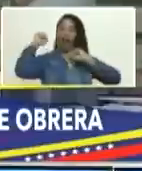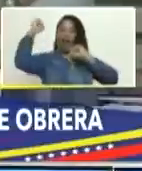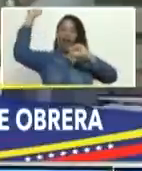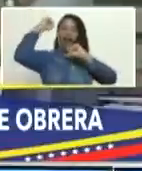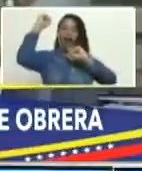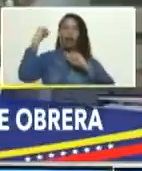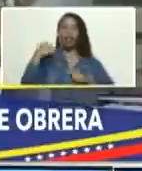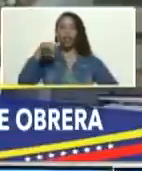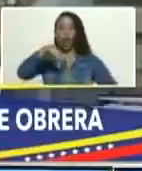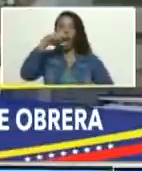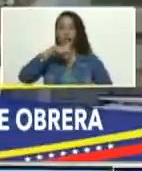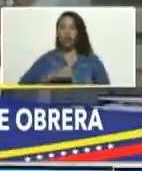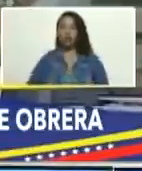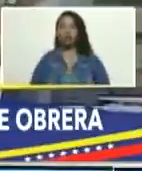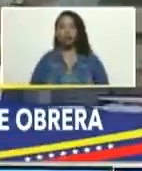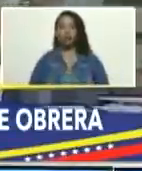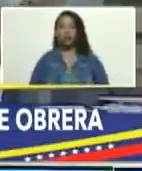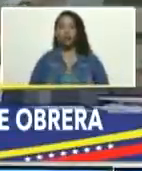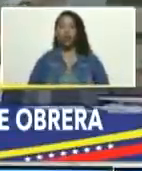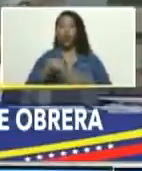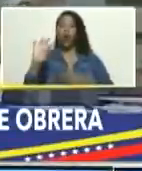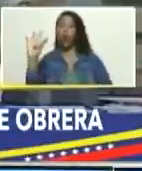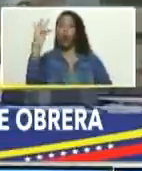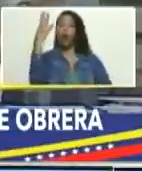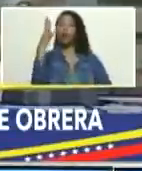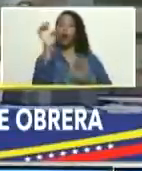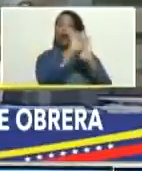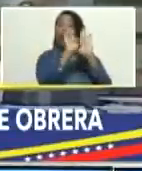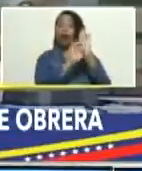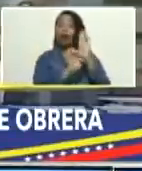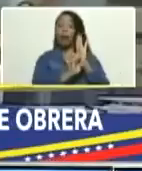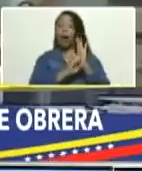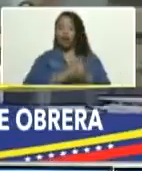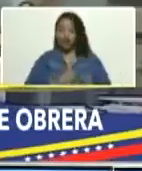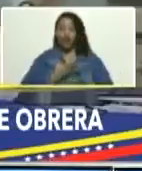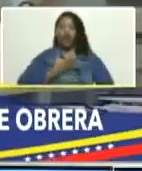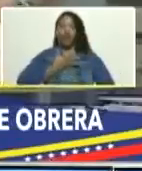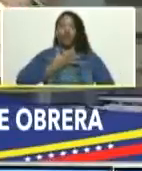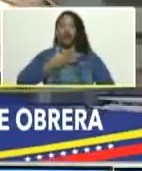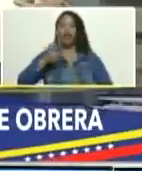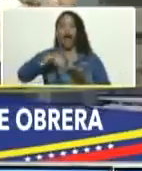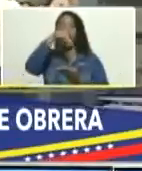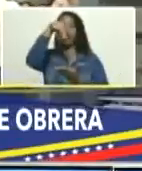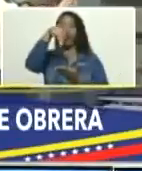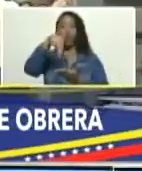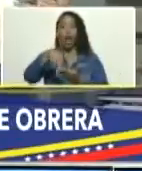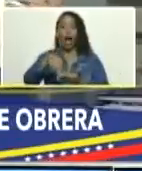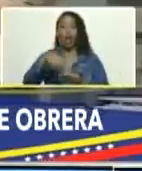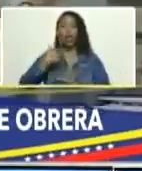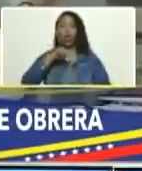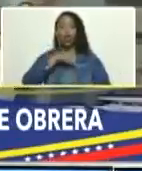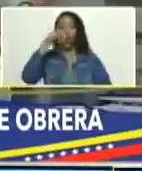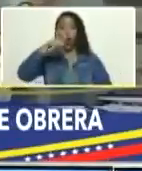años. Y una cuarta etapa del renacimiento nacional en donde estamos